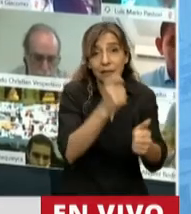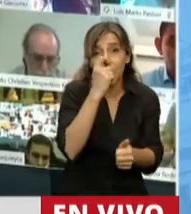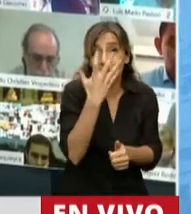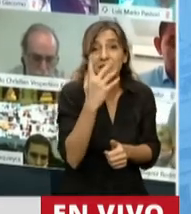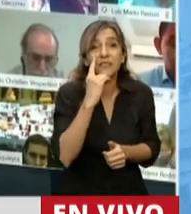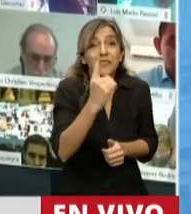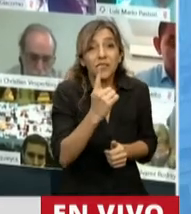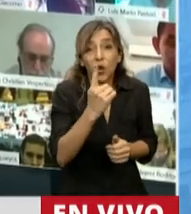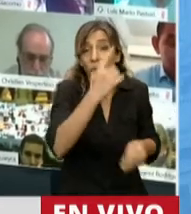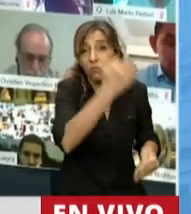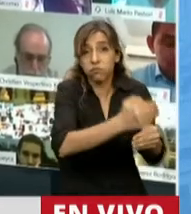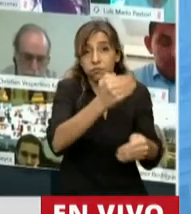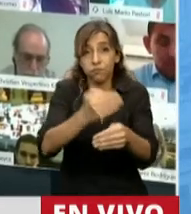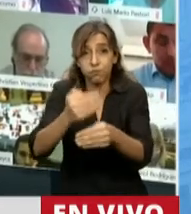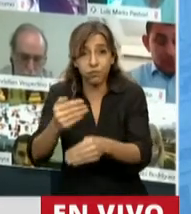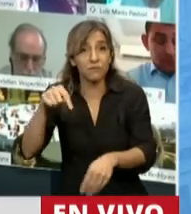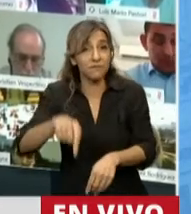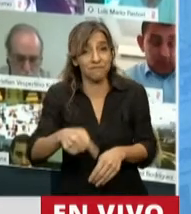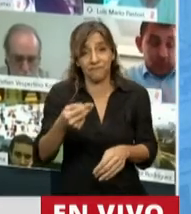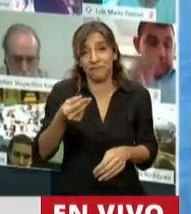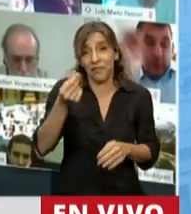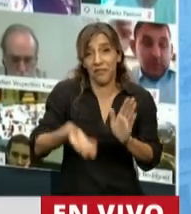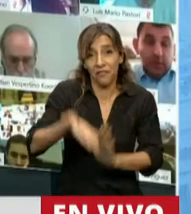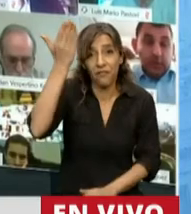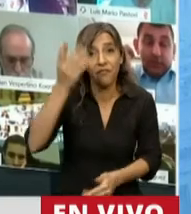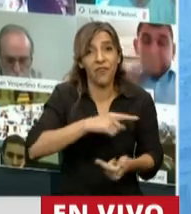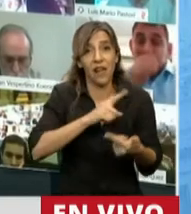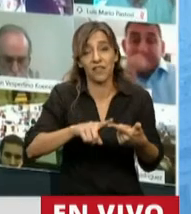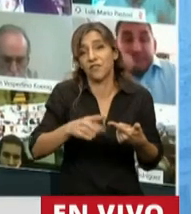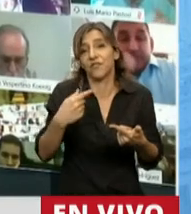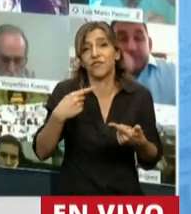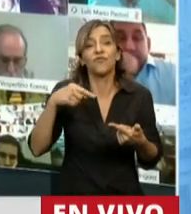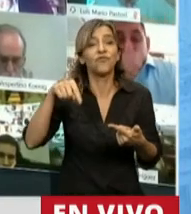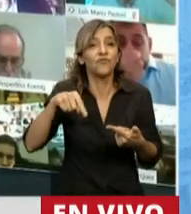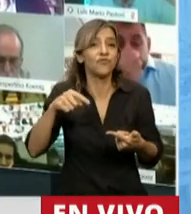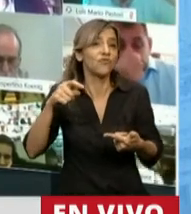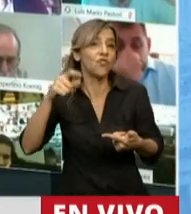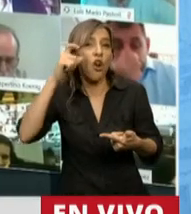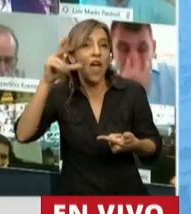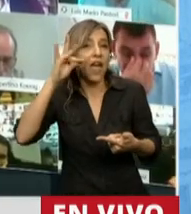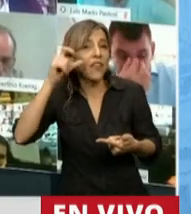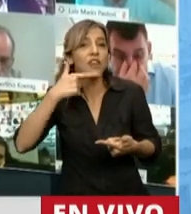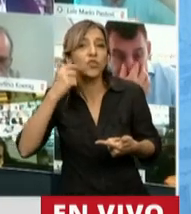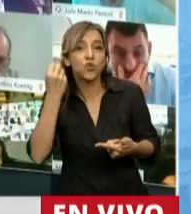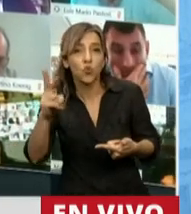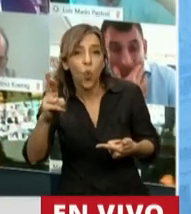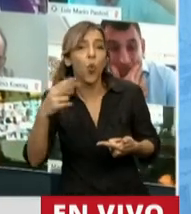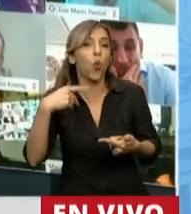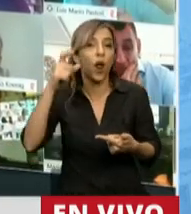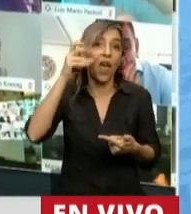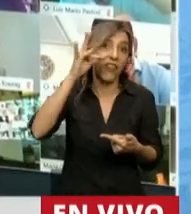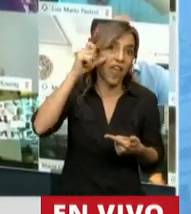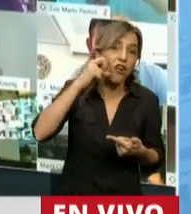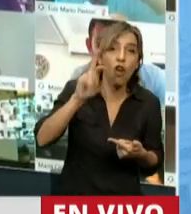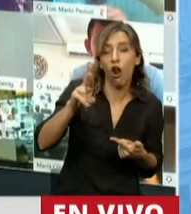exorbitantes, tarifazos, los negociados de Edesur y Edenor, que ganaron millones y millones y millones de pesos y no